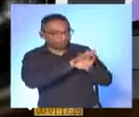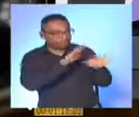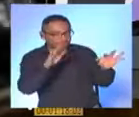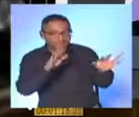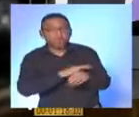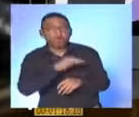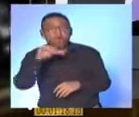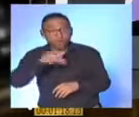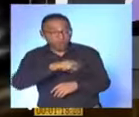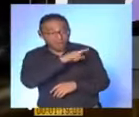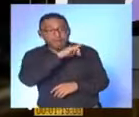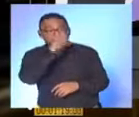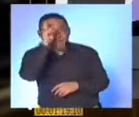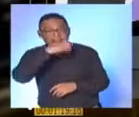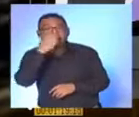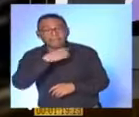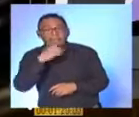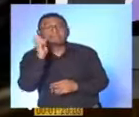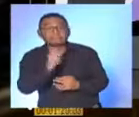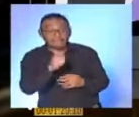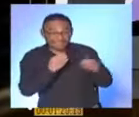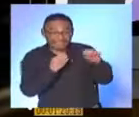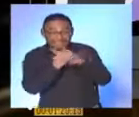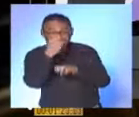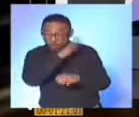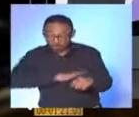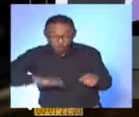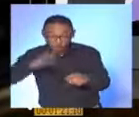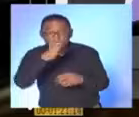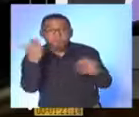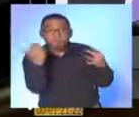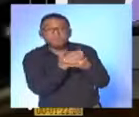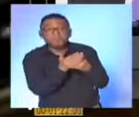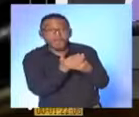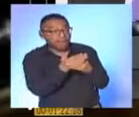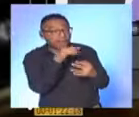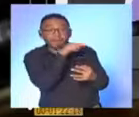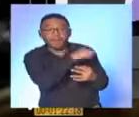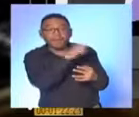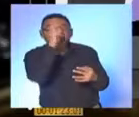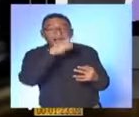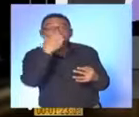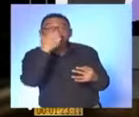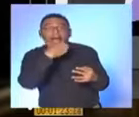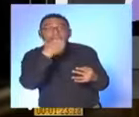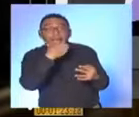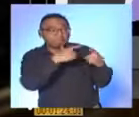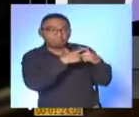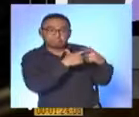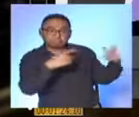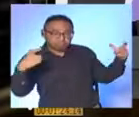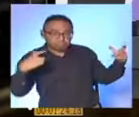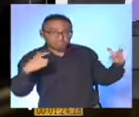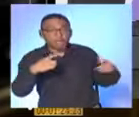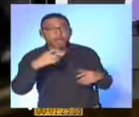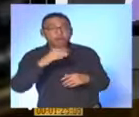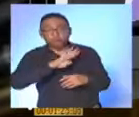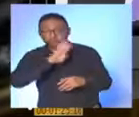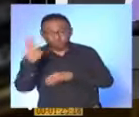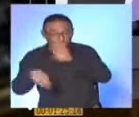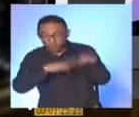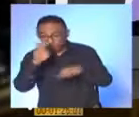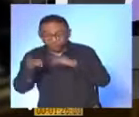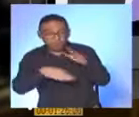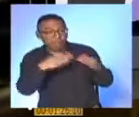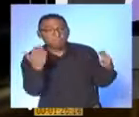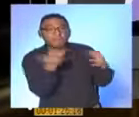aporta más de la mitad de los infectados del estado de Michoacán, están en Lázaro Cárdenas, y más de la mitad de los muertos que han sucedido en el